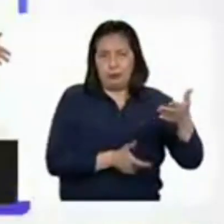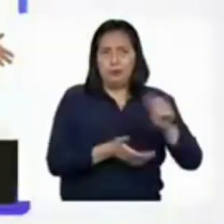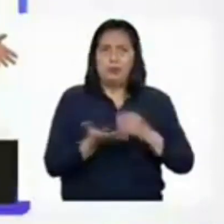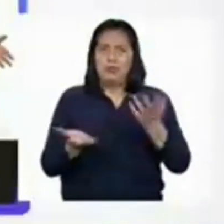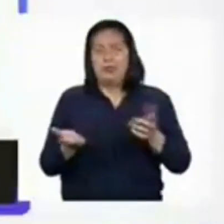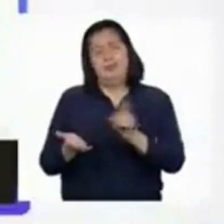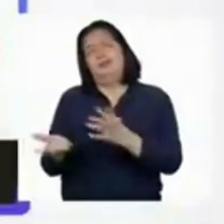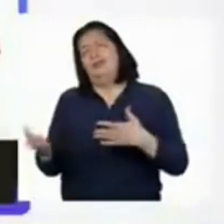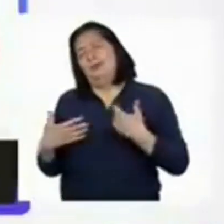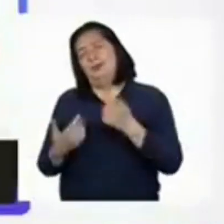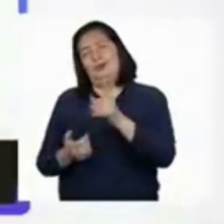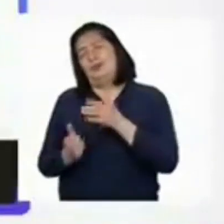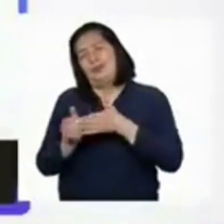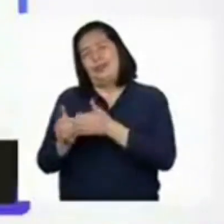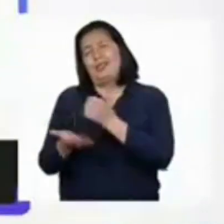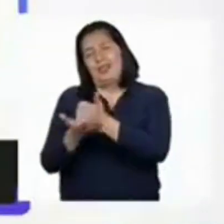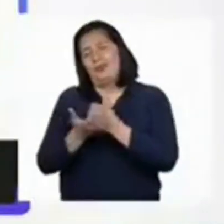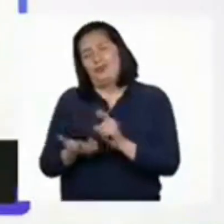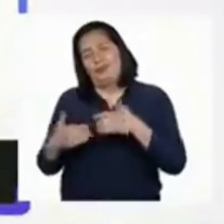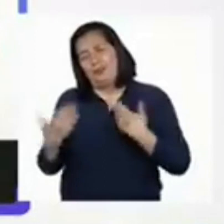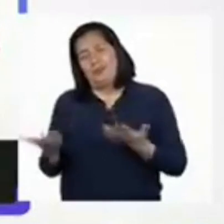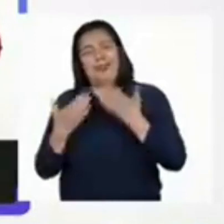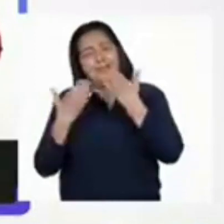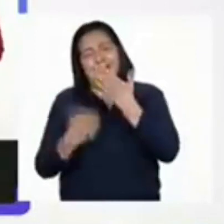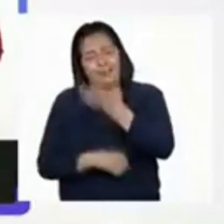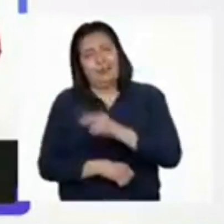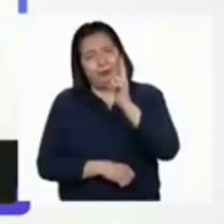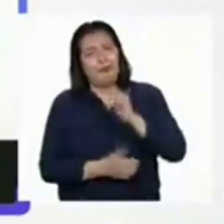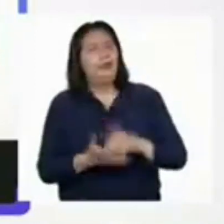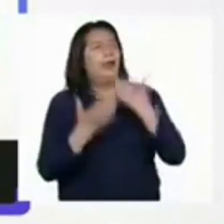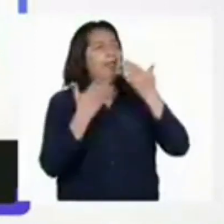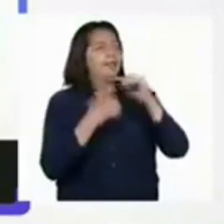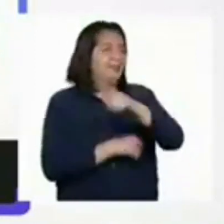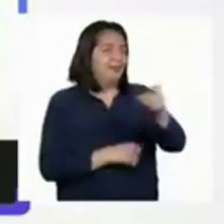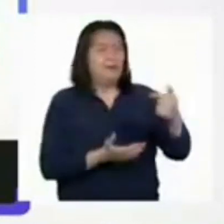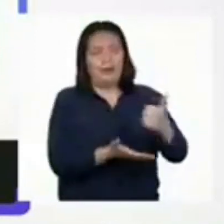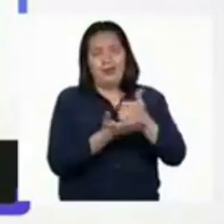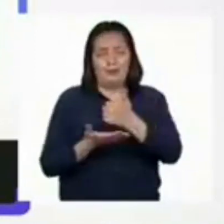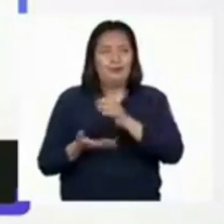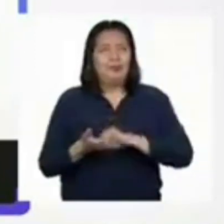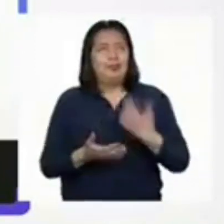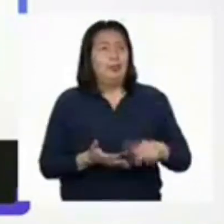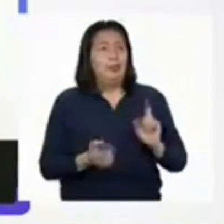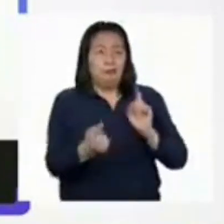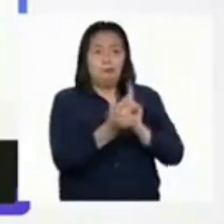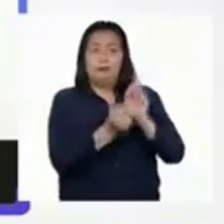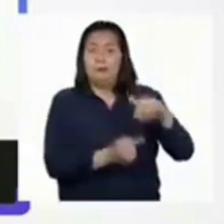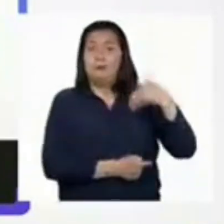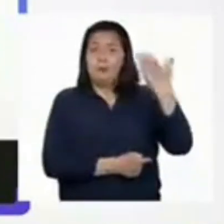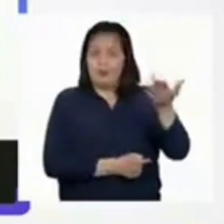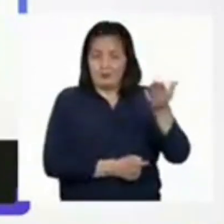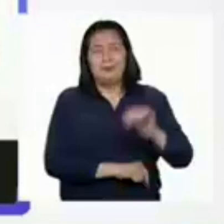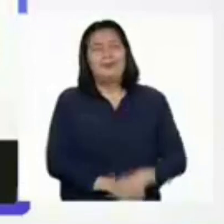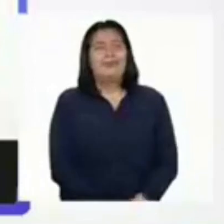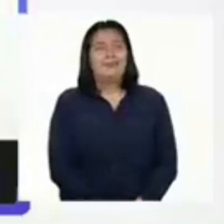no lo hubiéramos podido hacer sin su guía y ayuda, profesor. Muchas gracias. Gracias a todos por su colaboración y nos estaremos viendo en